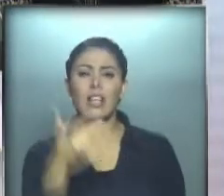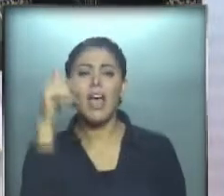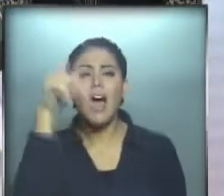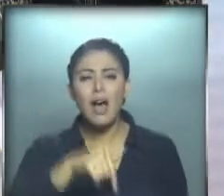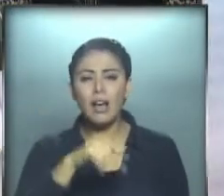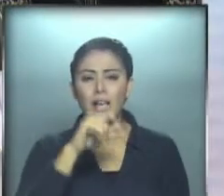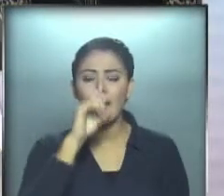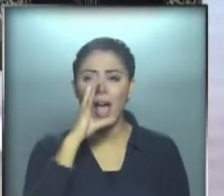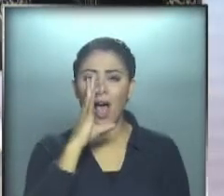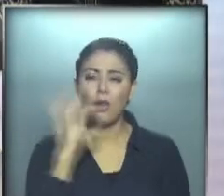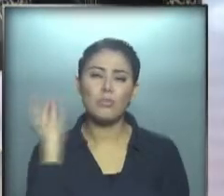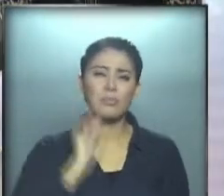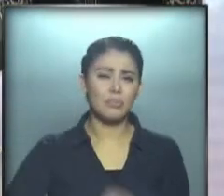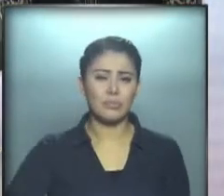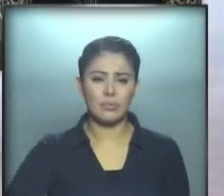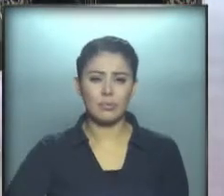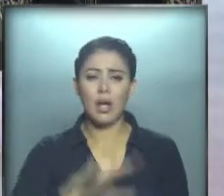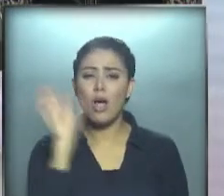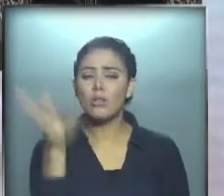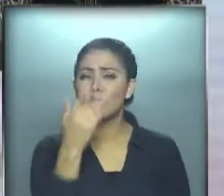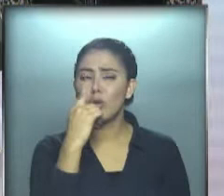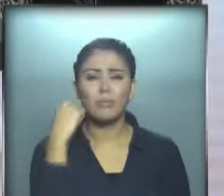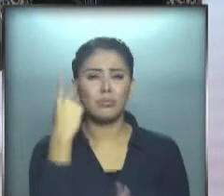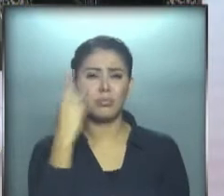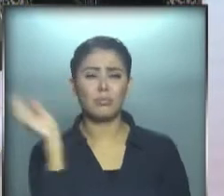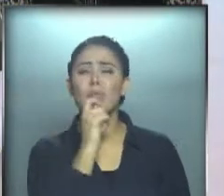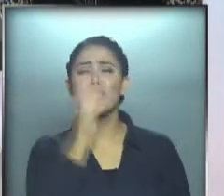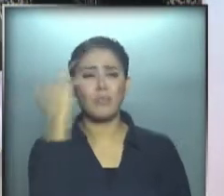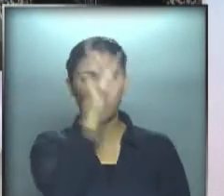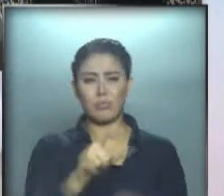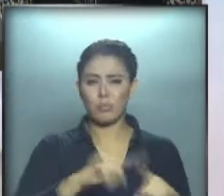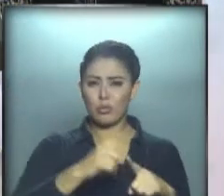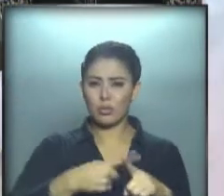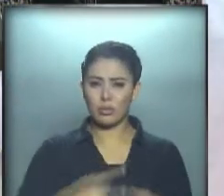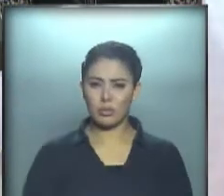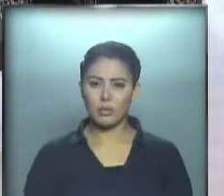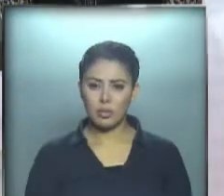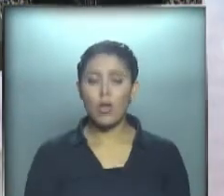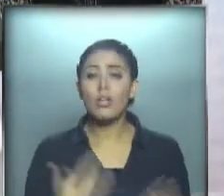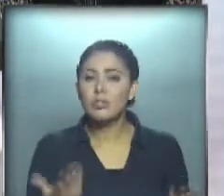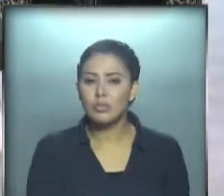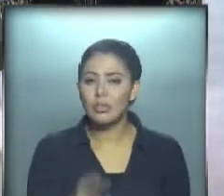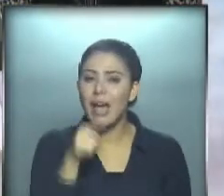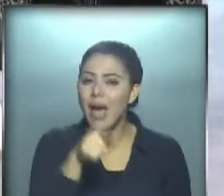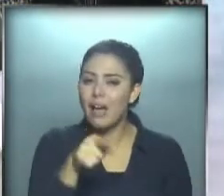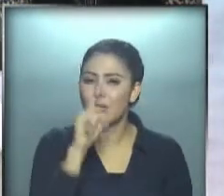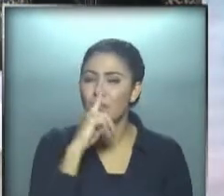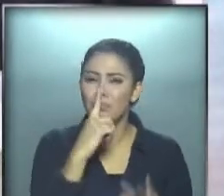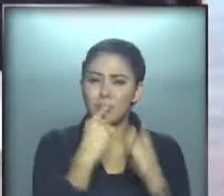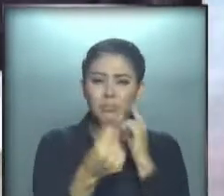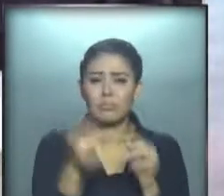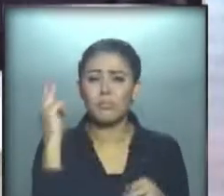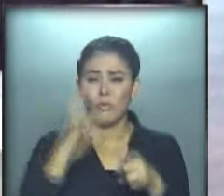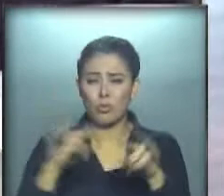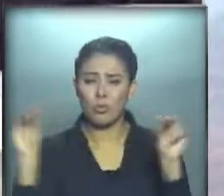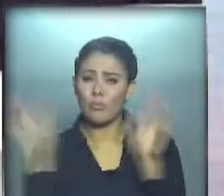un incumplimiento de los deberes a su cargo como funcionario. Entonces, esa es la tipificación que le encontramos al